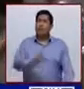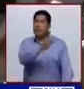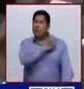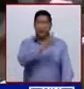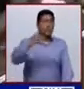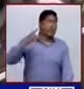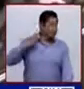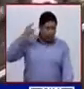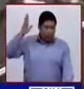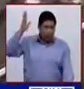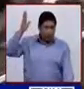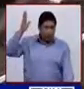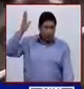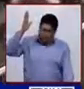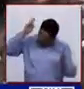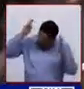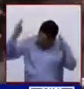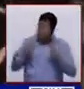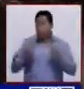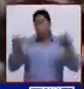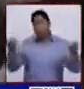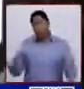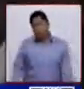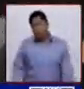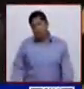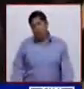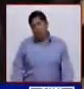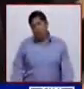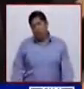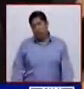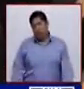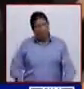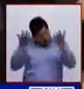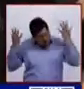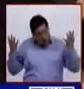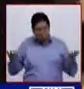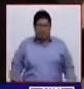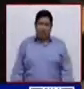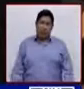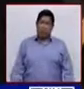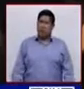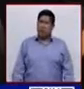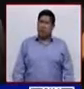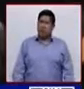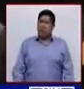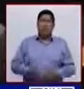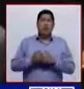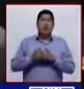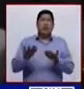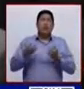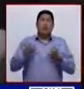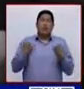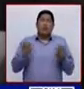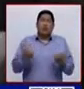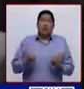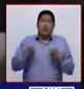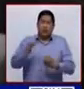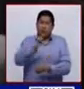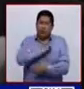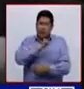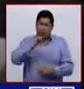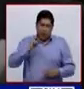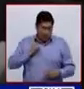Diputado, sea respetuoso. Sea respetuoso. Como joven